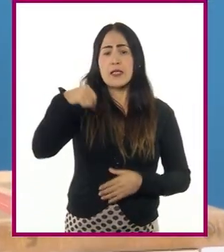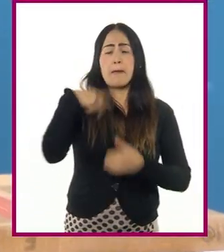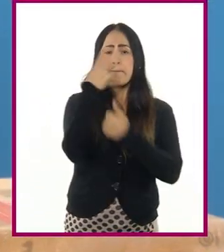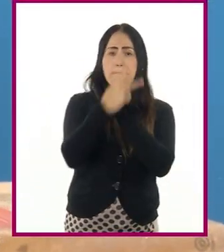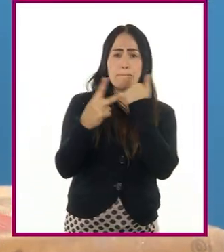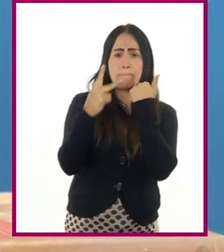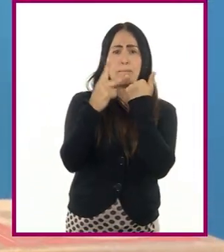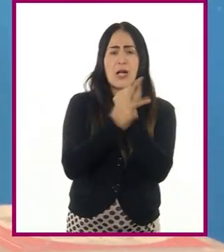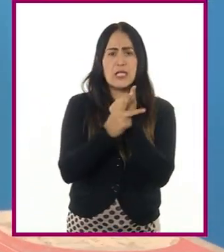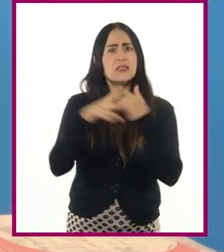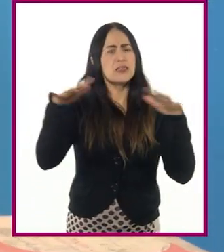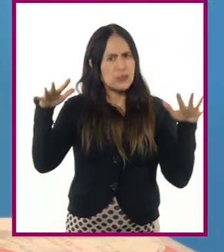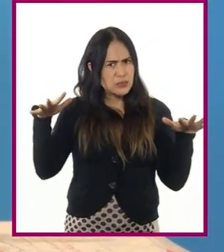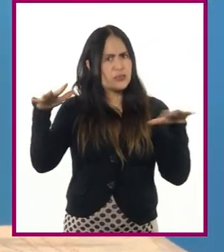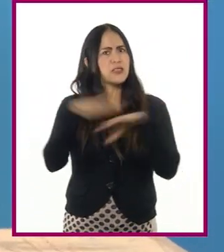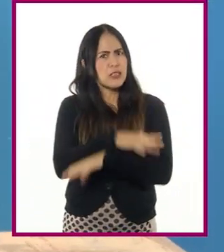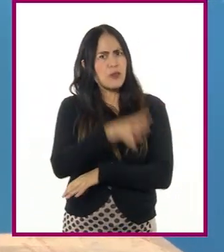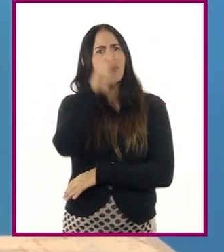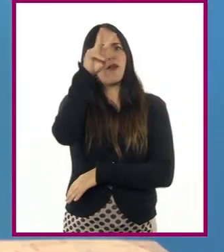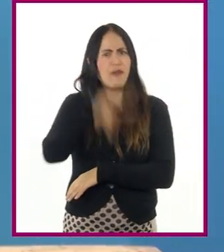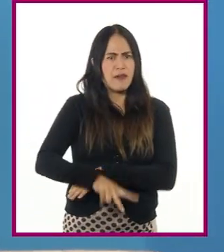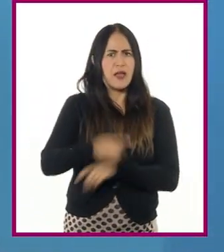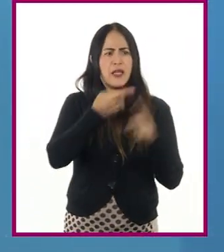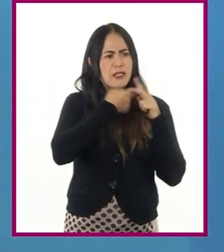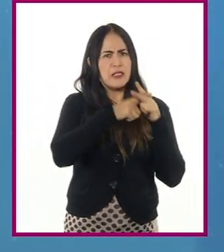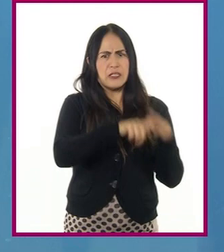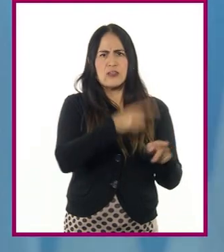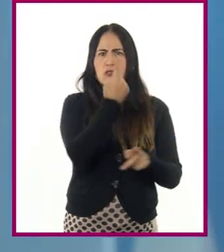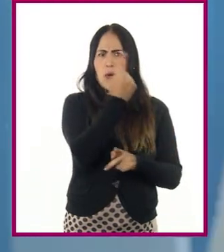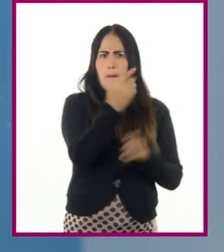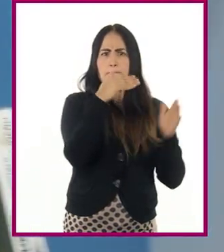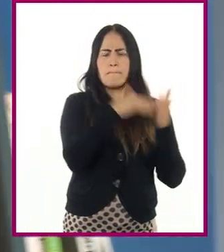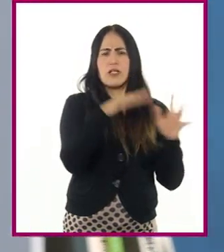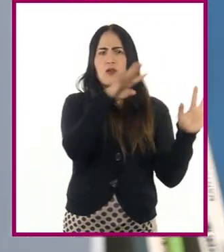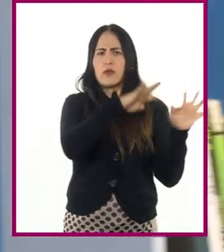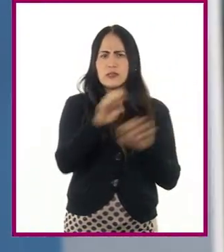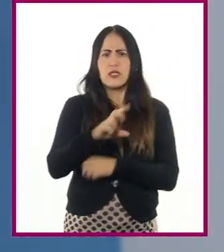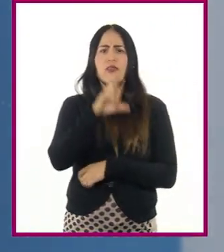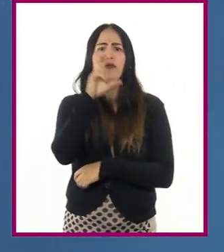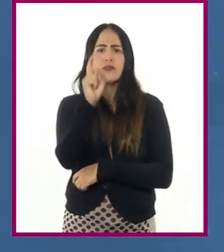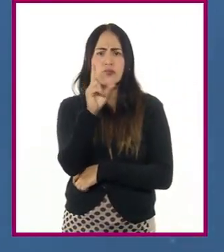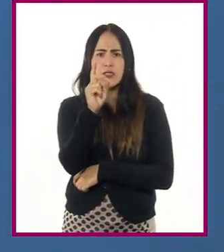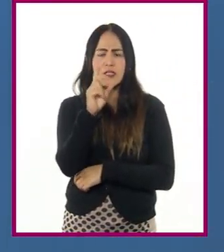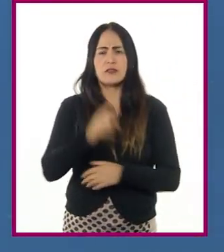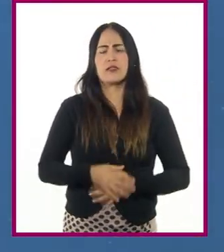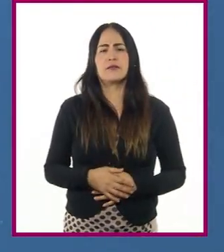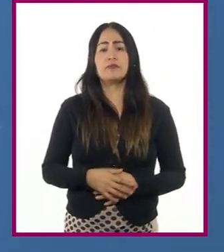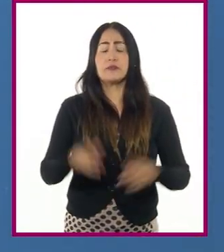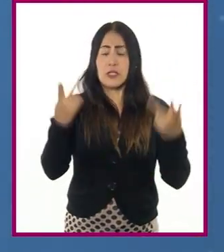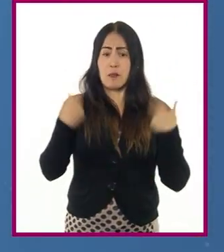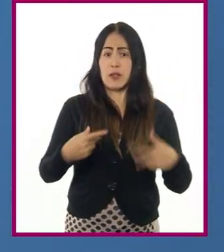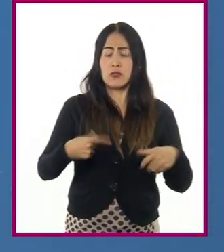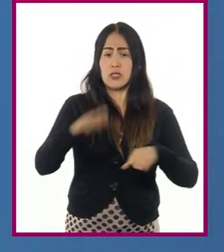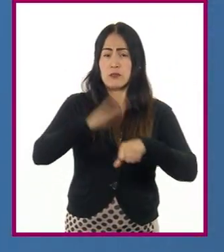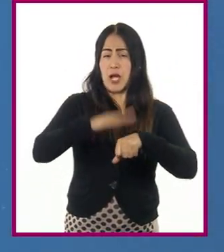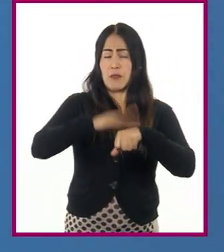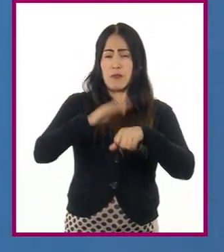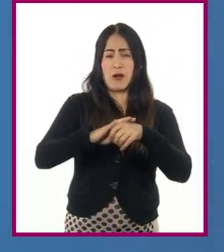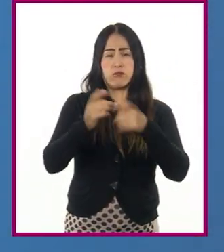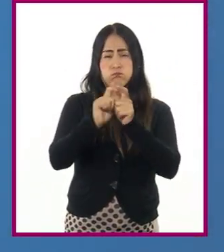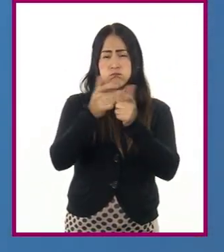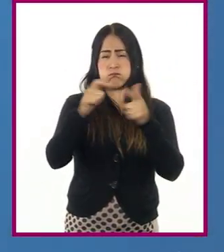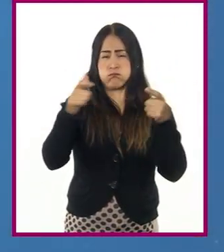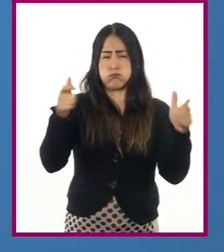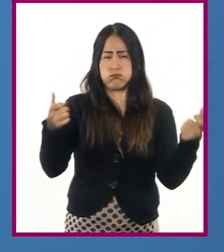había transformado notablemente desde 1930. Al crecimiento de la población y a la